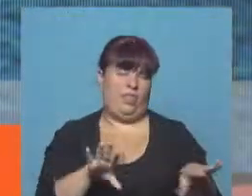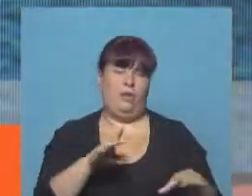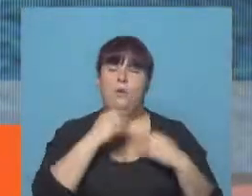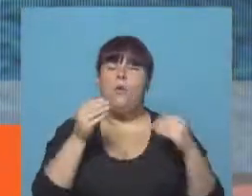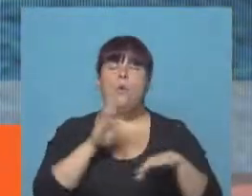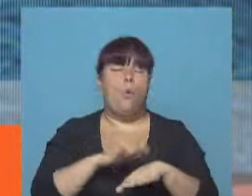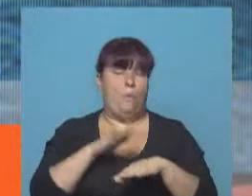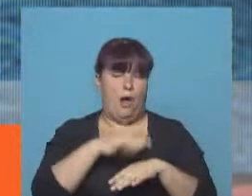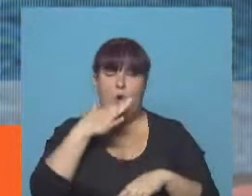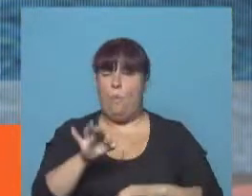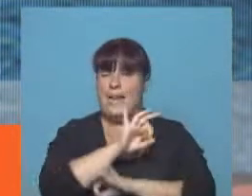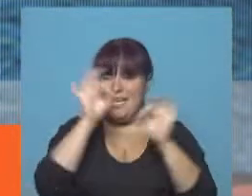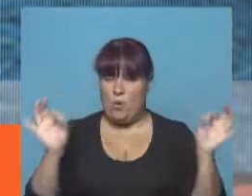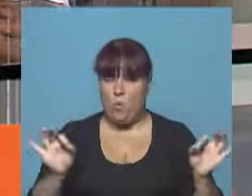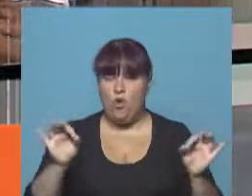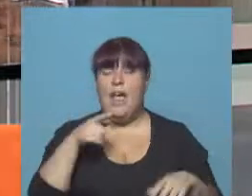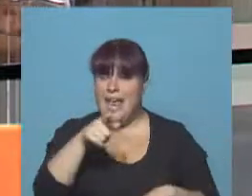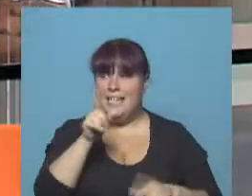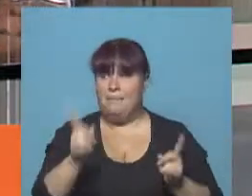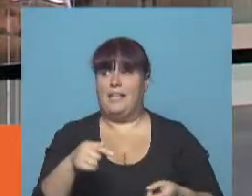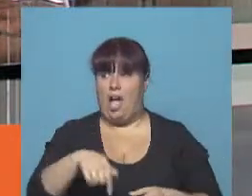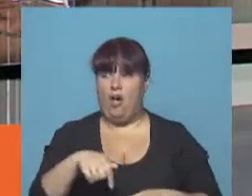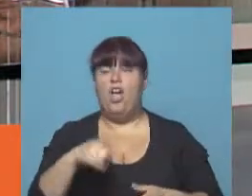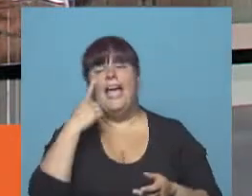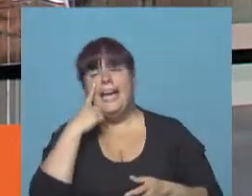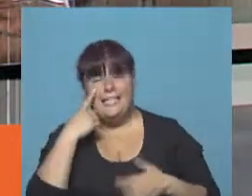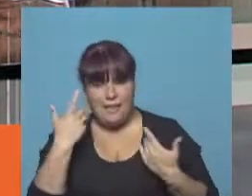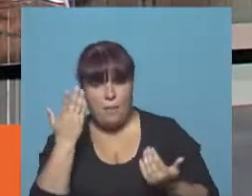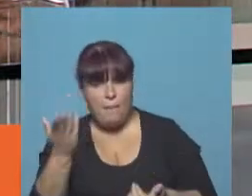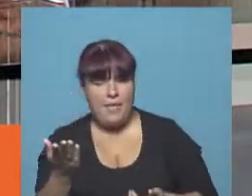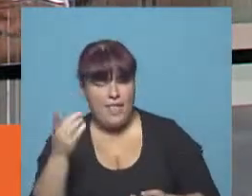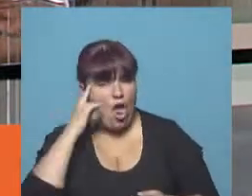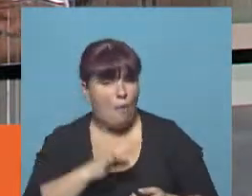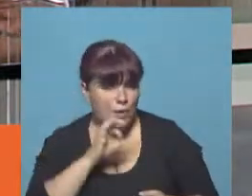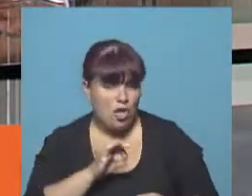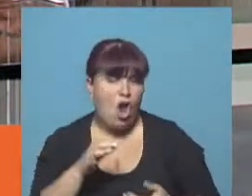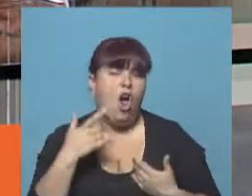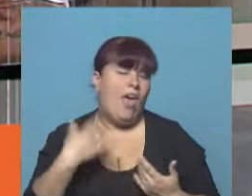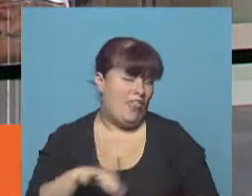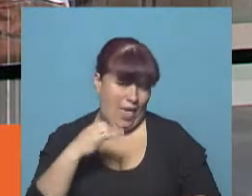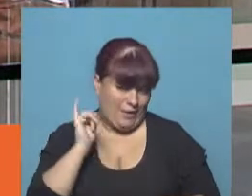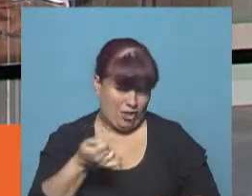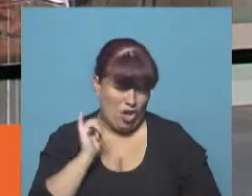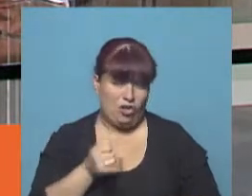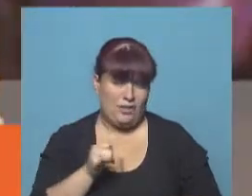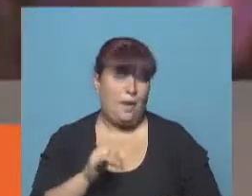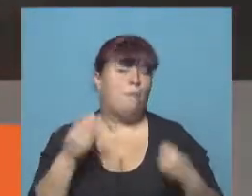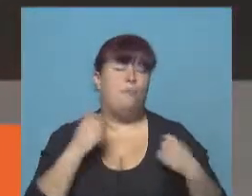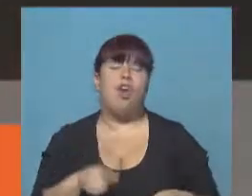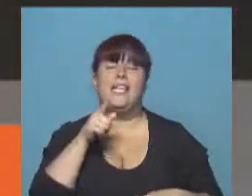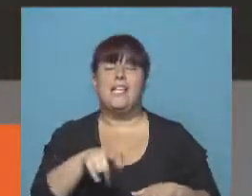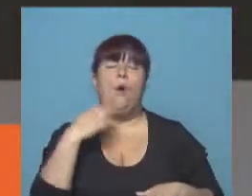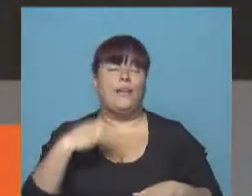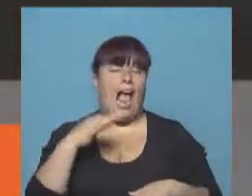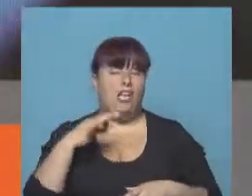desuso producto de que no la cumple nadie. Patricio, y eso es lo que está pasando hoy. ¿Los intendentes pueden pedir la opinión? Lógicamente lo tienen que hacer sí o sí, ya que esta